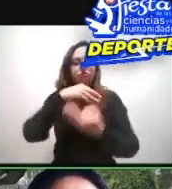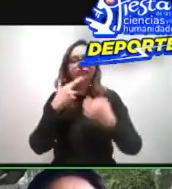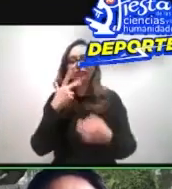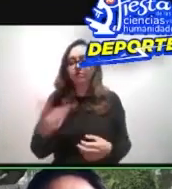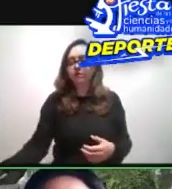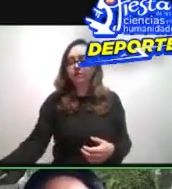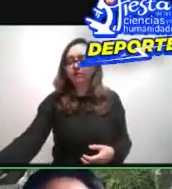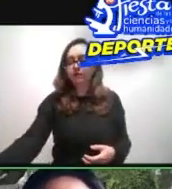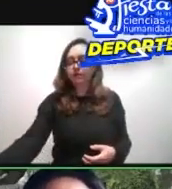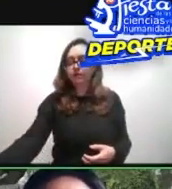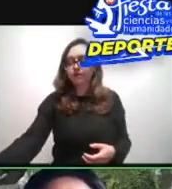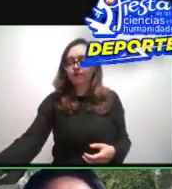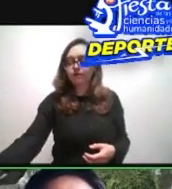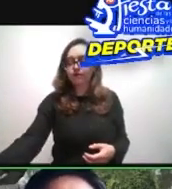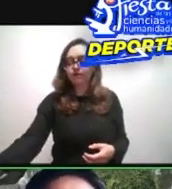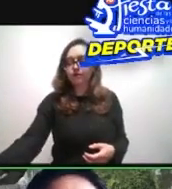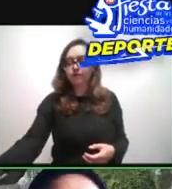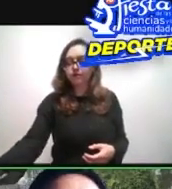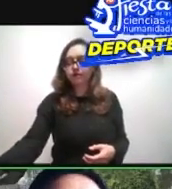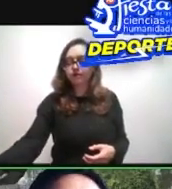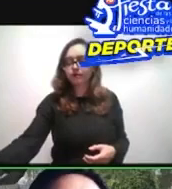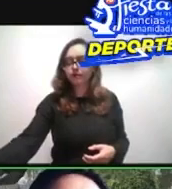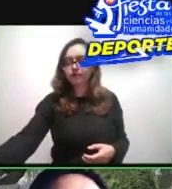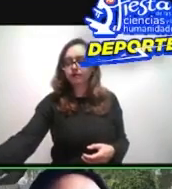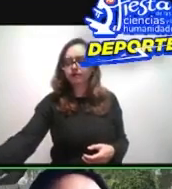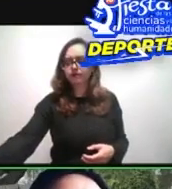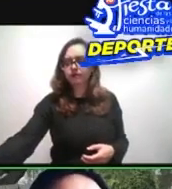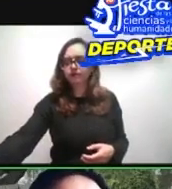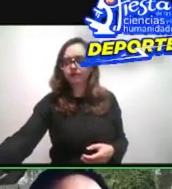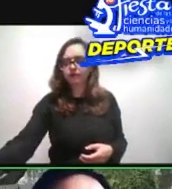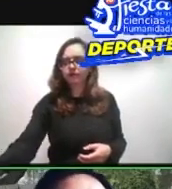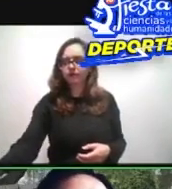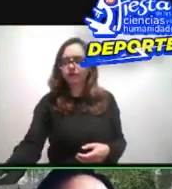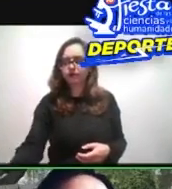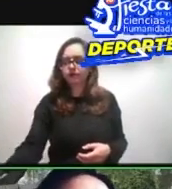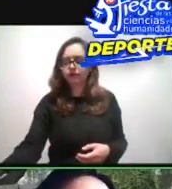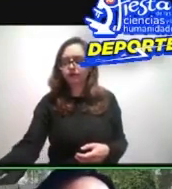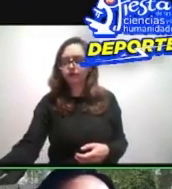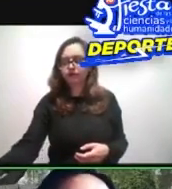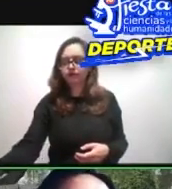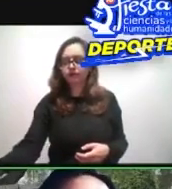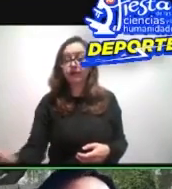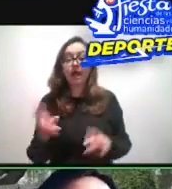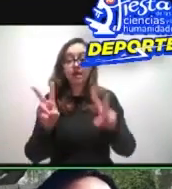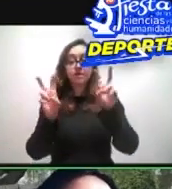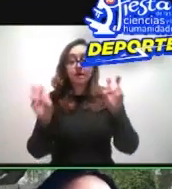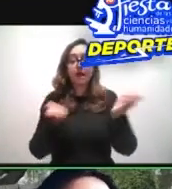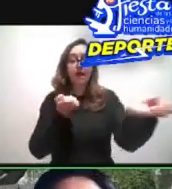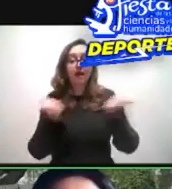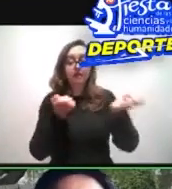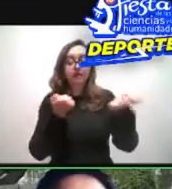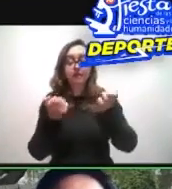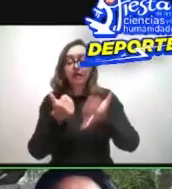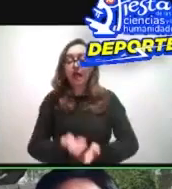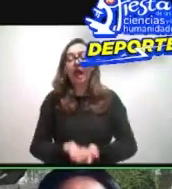Ahora, con esto que estábamos señalando, en particular el ejercicio físico, lo que hace es que aumenta la